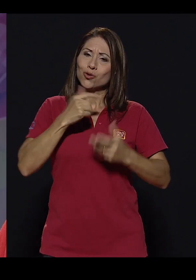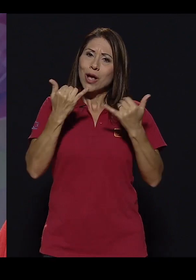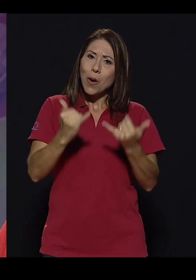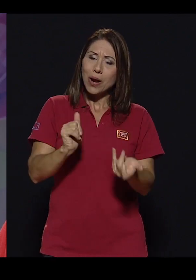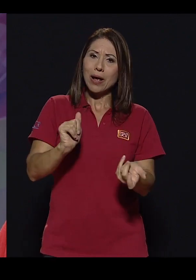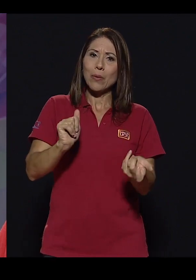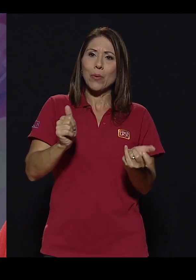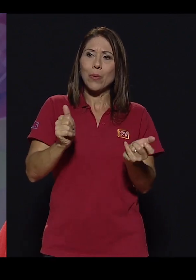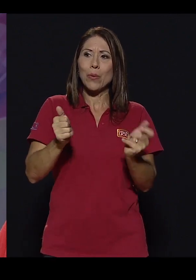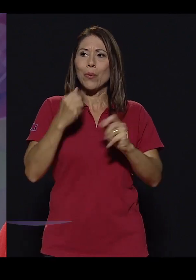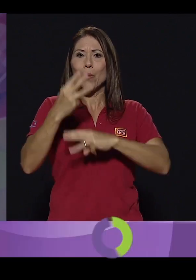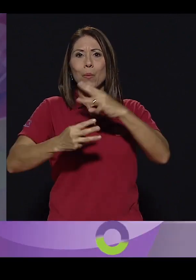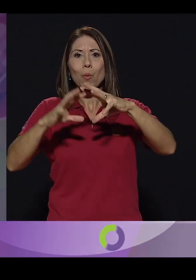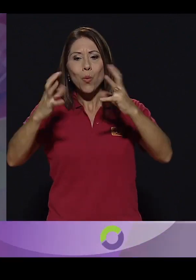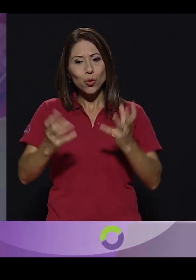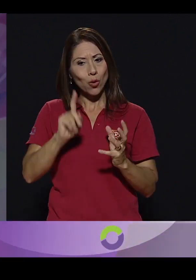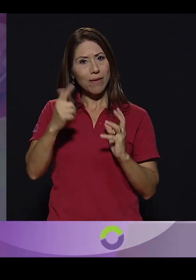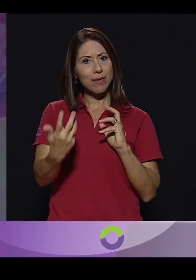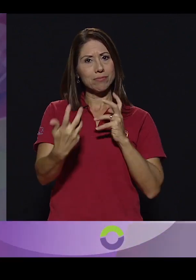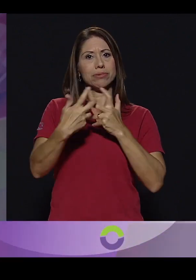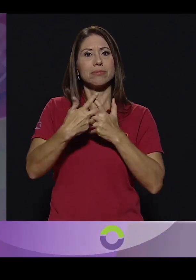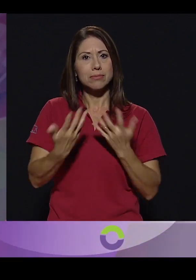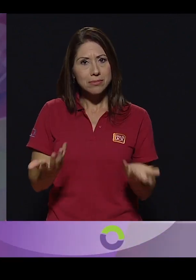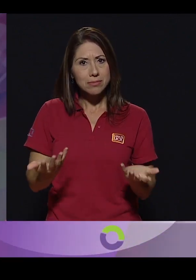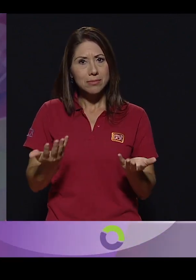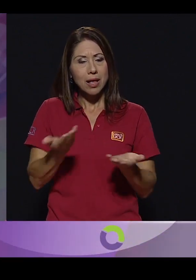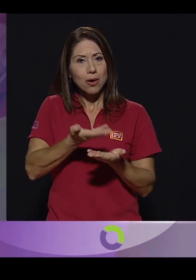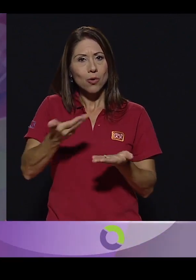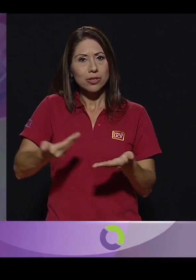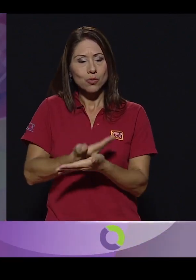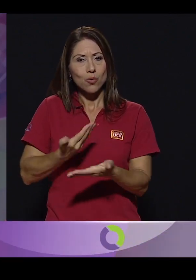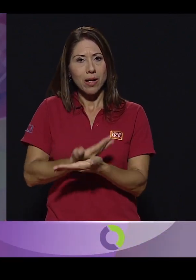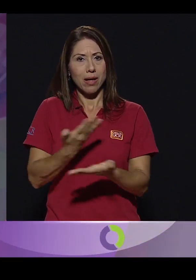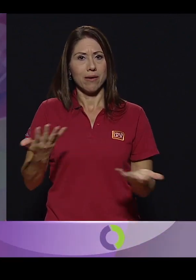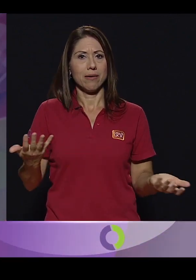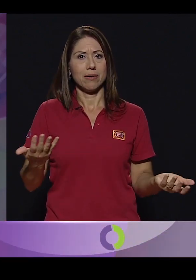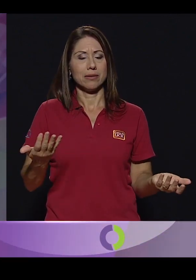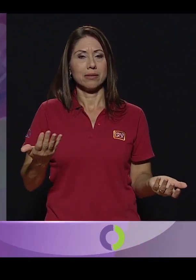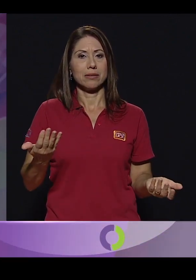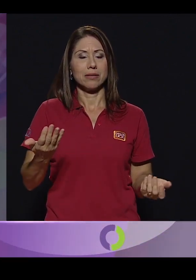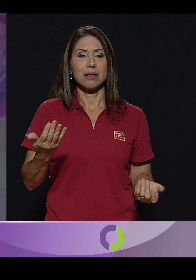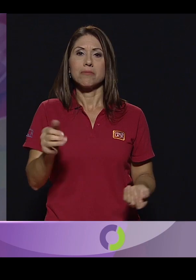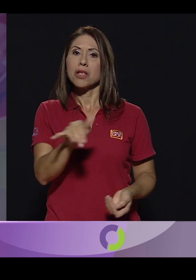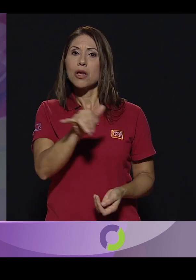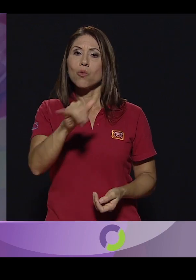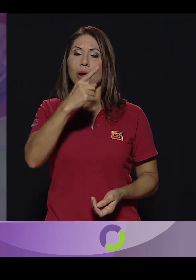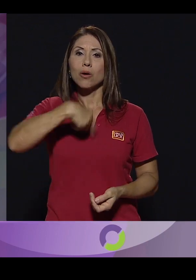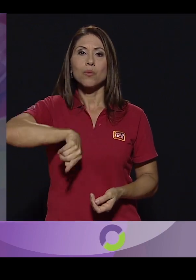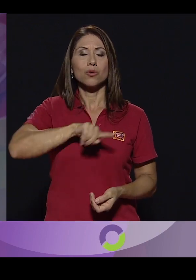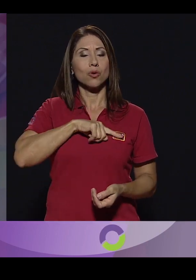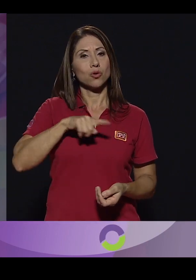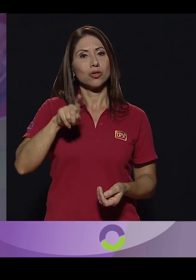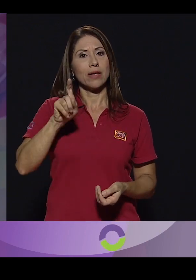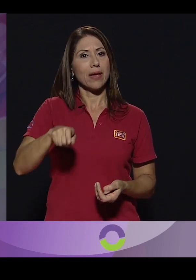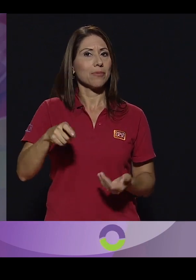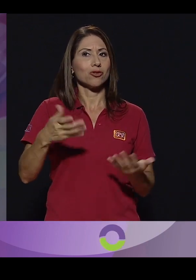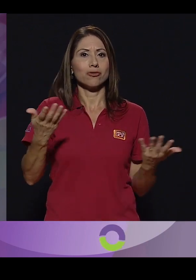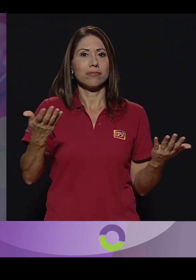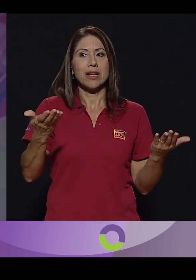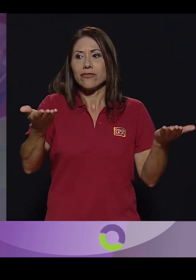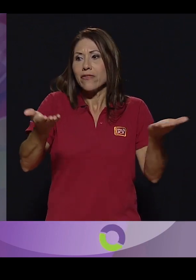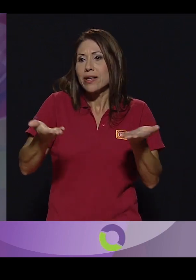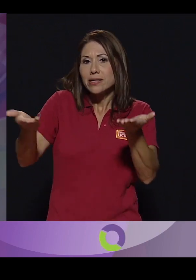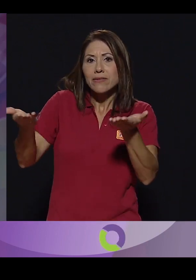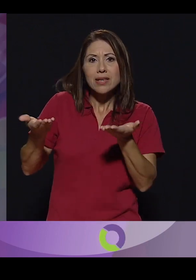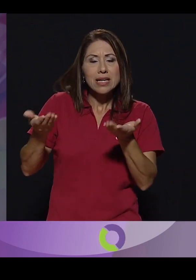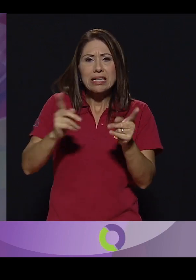a las cosas nuevas del mundo entonces así como éste nos toca recibir todo